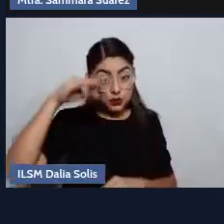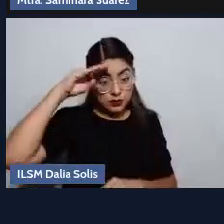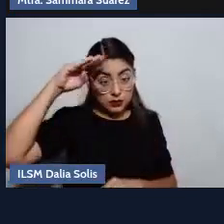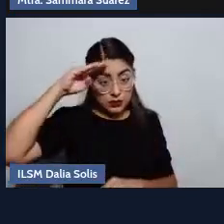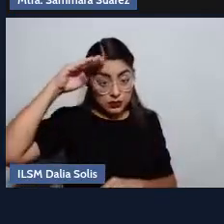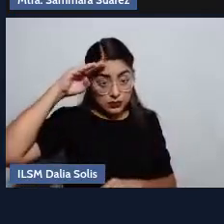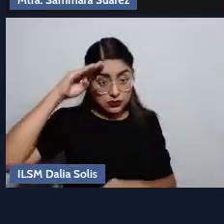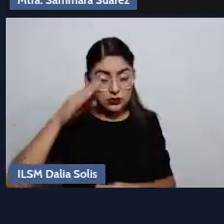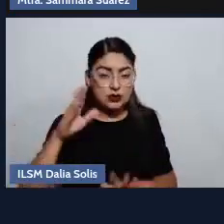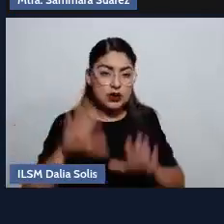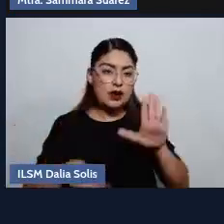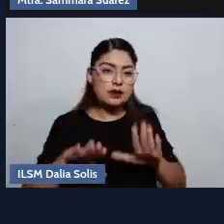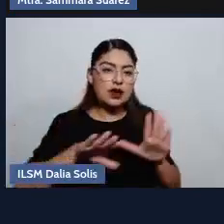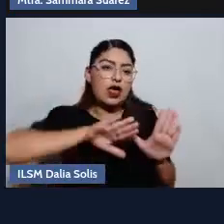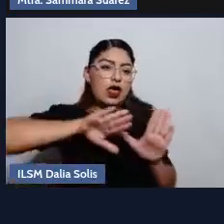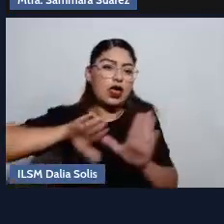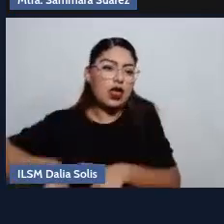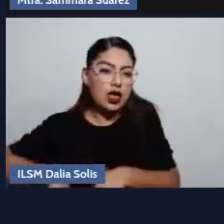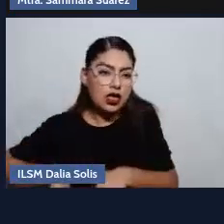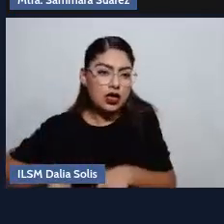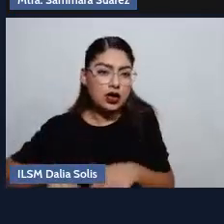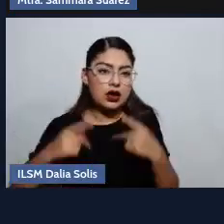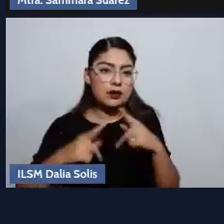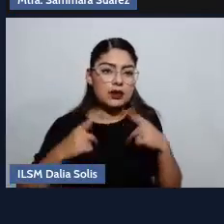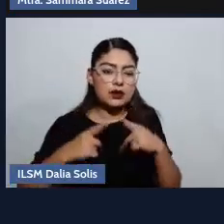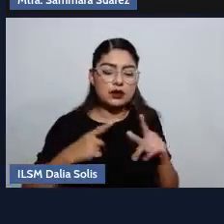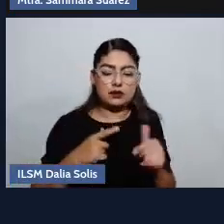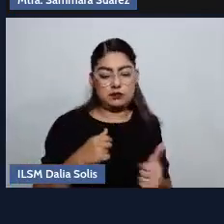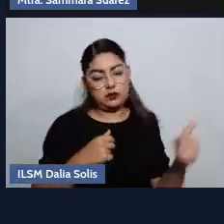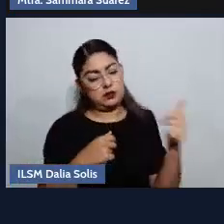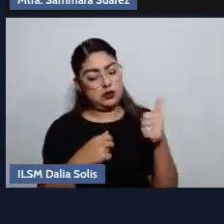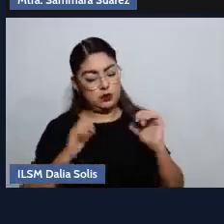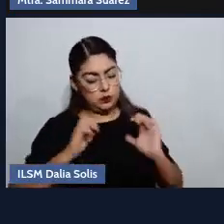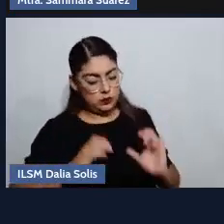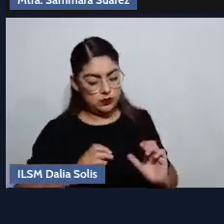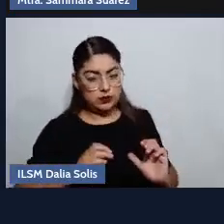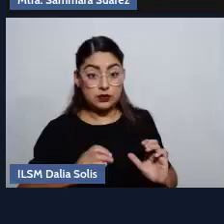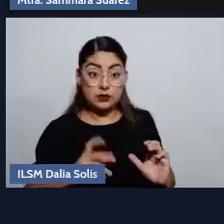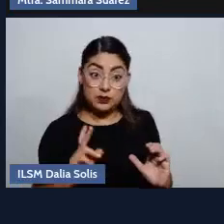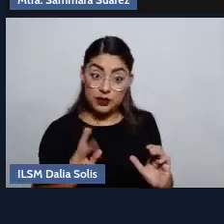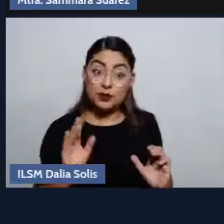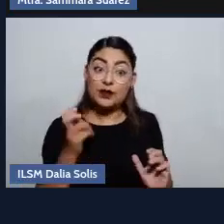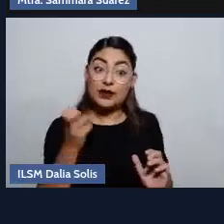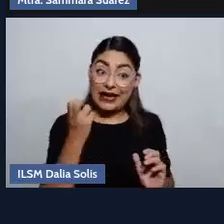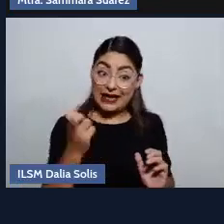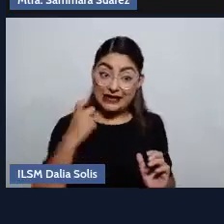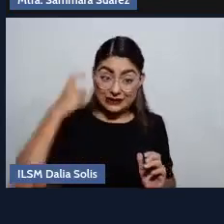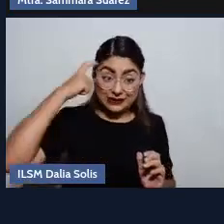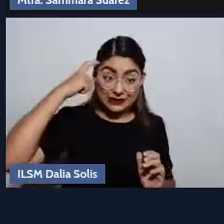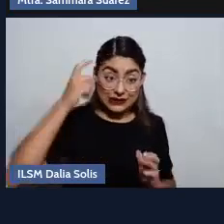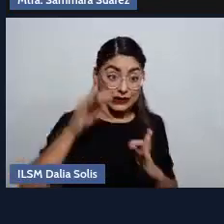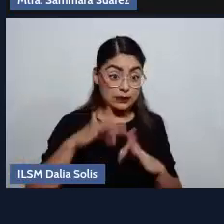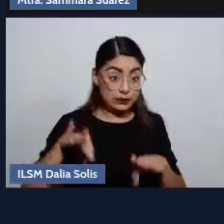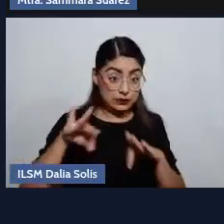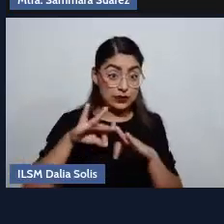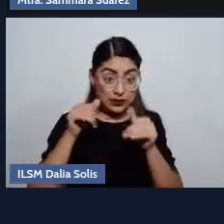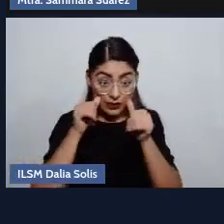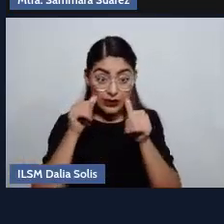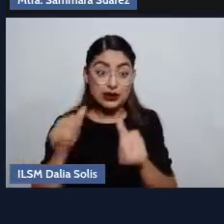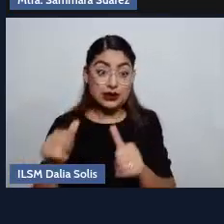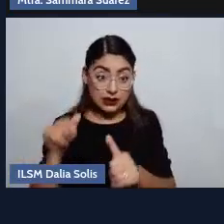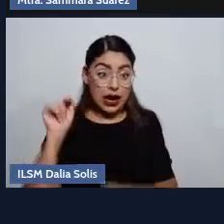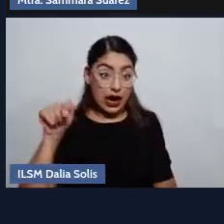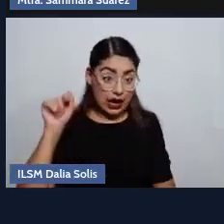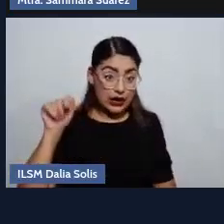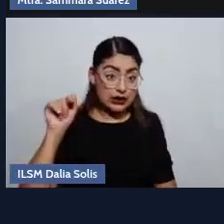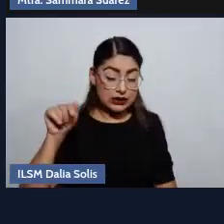segundo término, cuando también a lo mejor es de las principales, ¿no? Porque